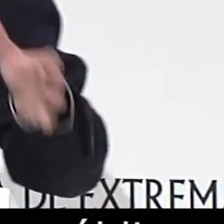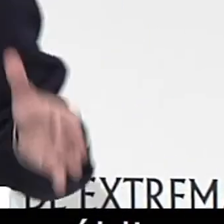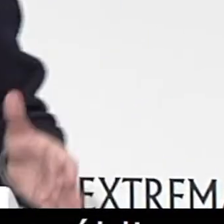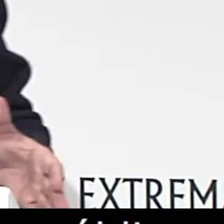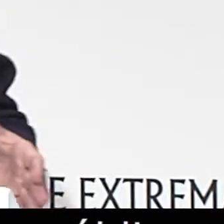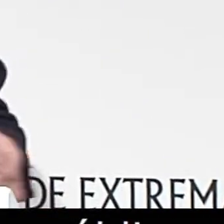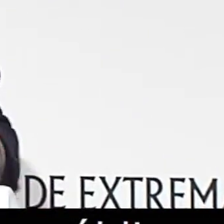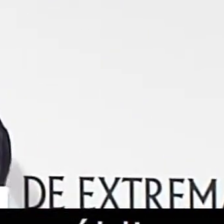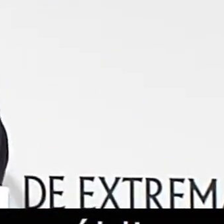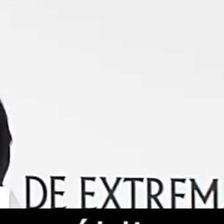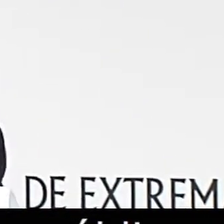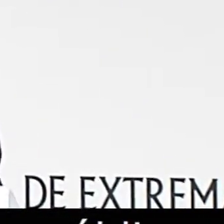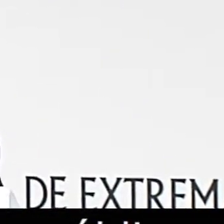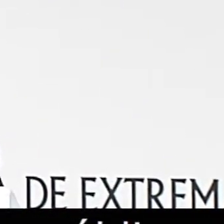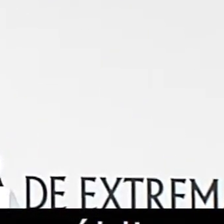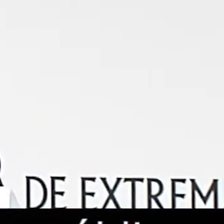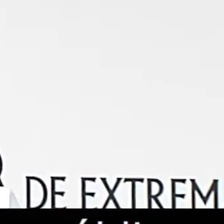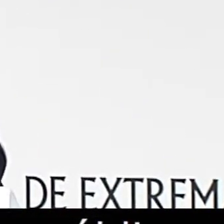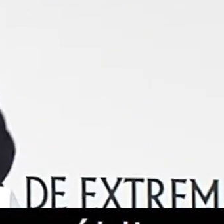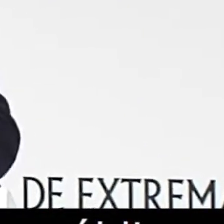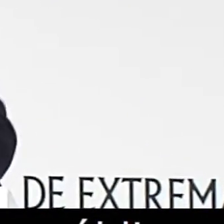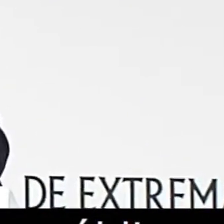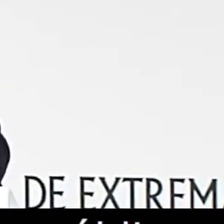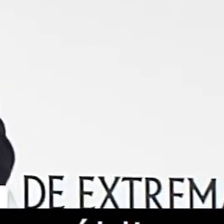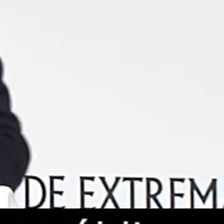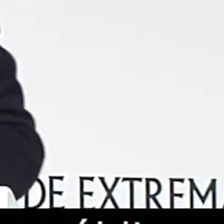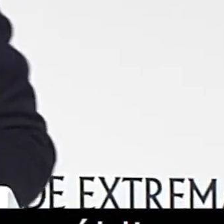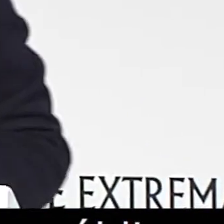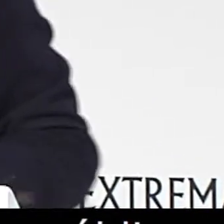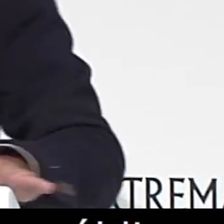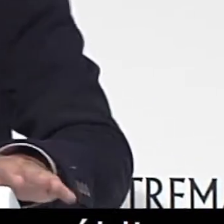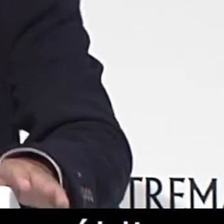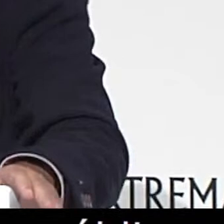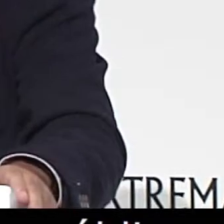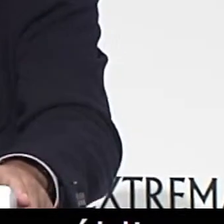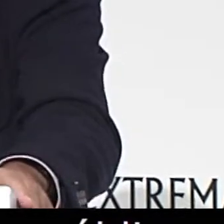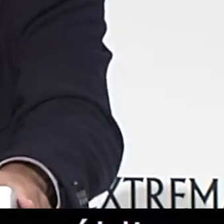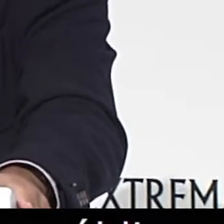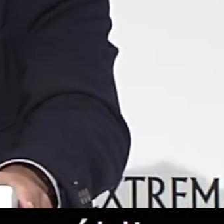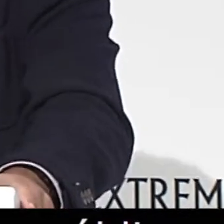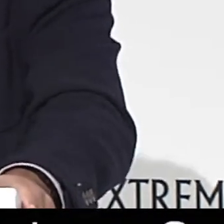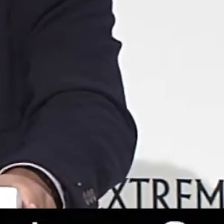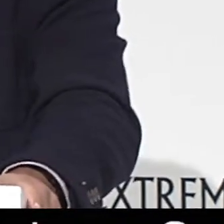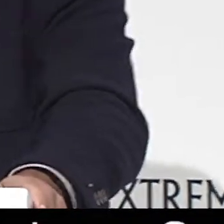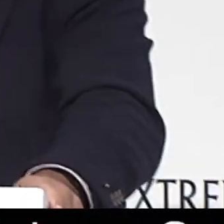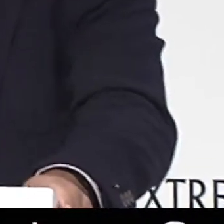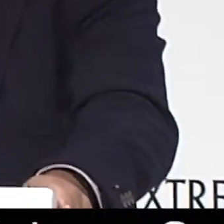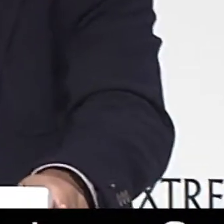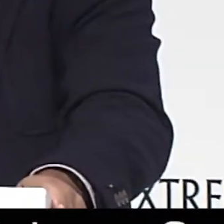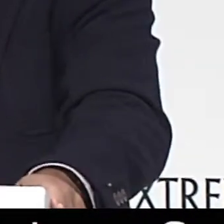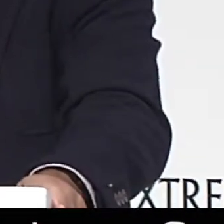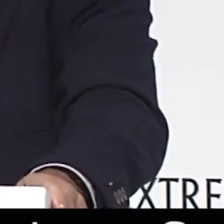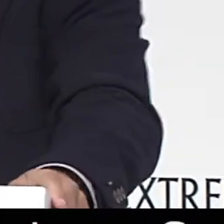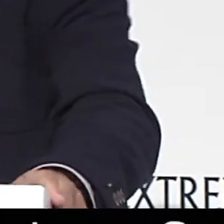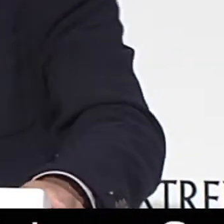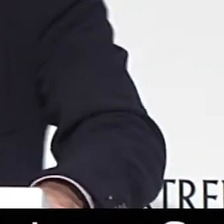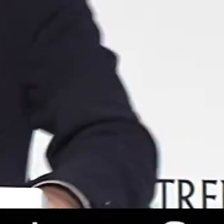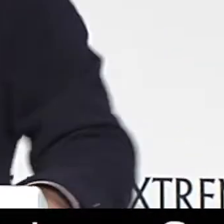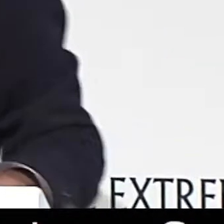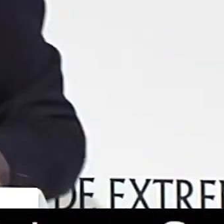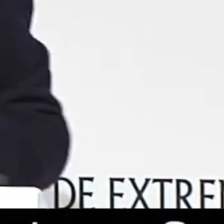sea de mercancías o de viajeros. Así se incluyen en las anteriores las empresas que realizan transportes